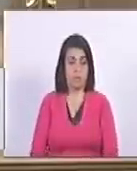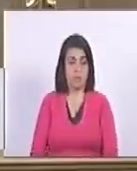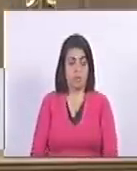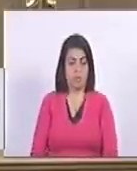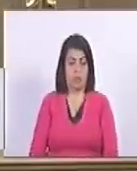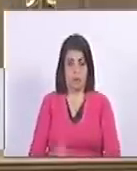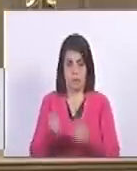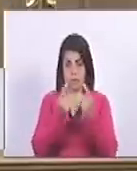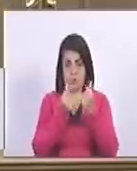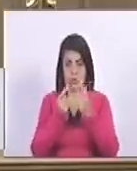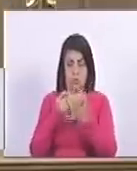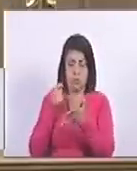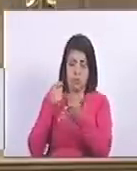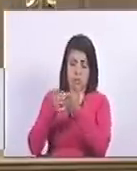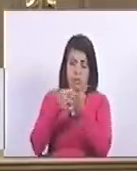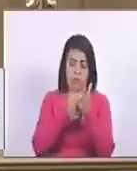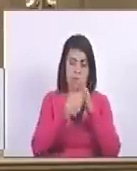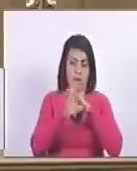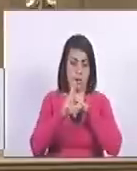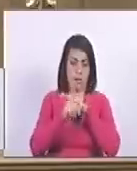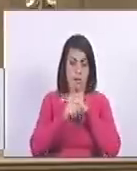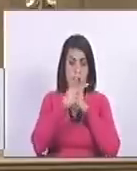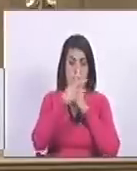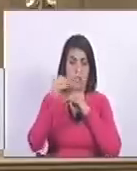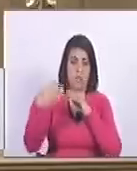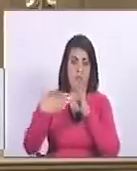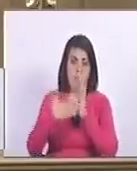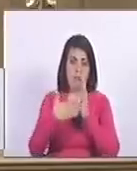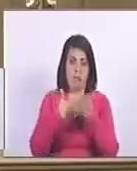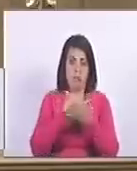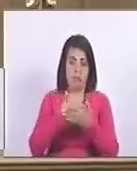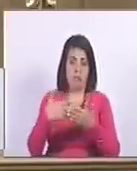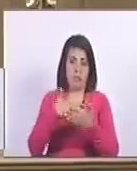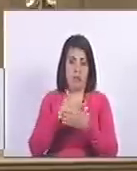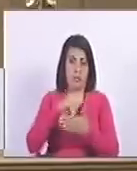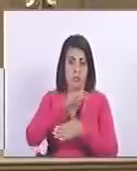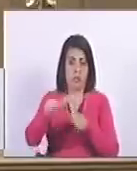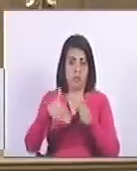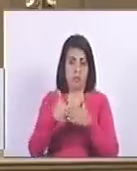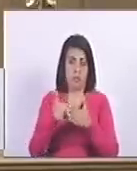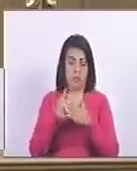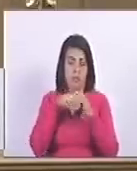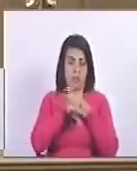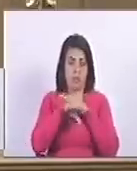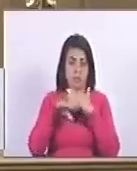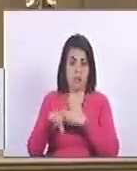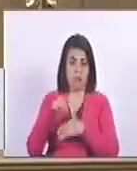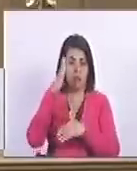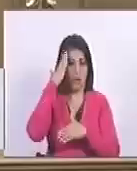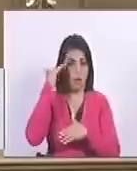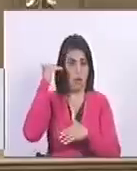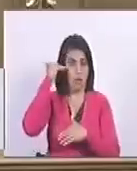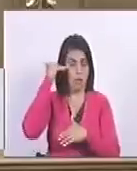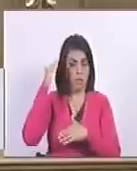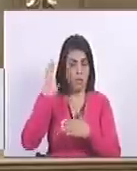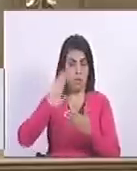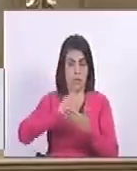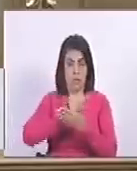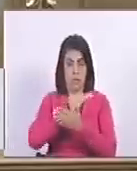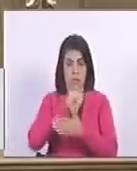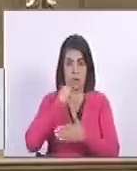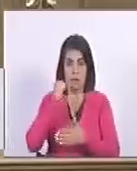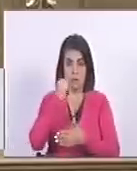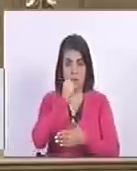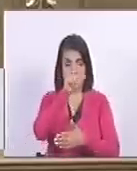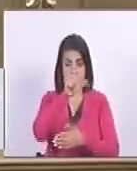los financió, les robaron más de 200 mil millones de dólares de reserva que tenía Libia cuando derrocaron y